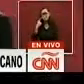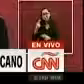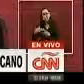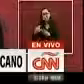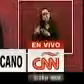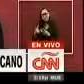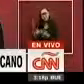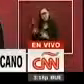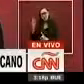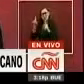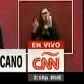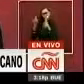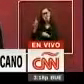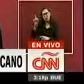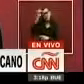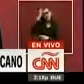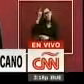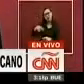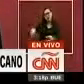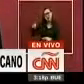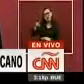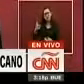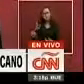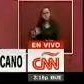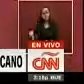¿Cuánto quiere producir Pemex? Bueno, se estima en torno a